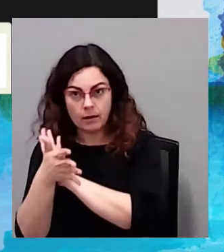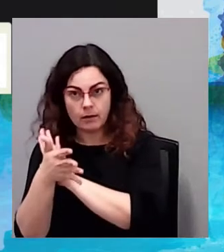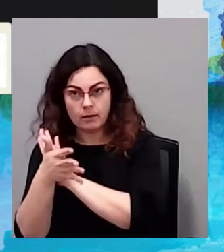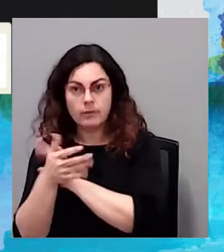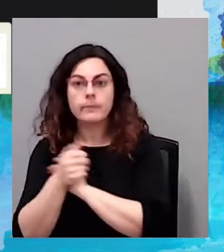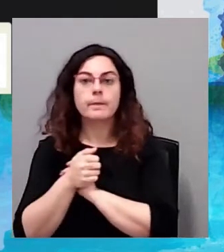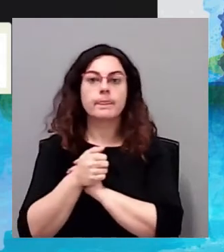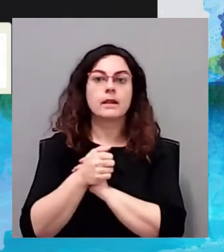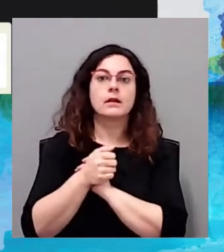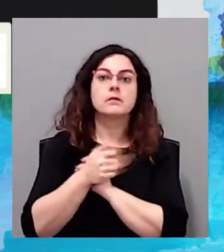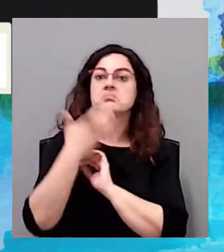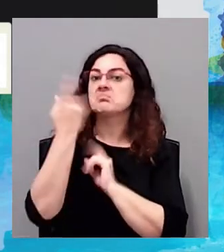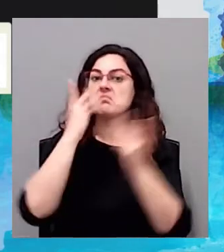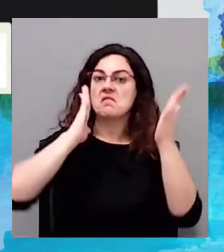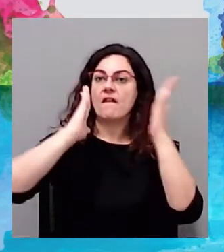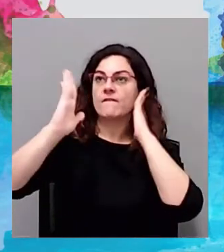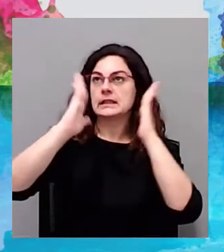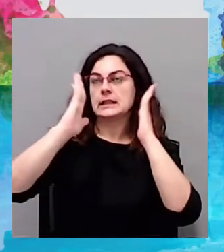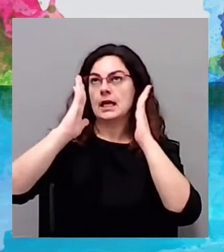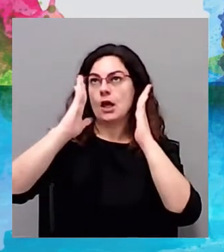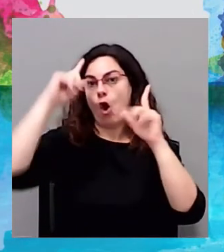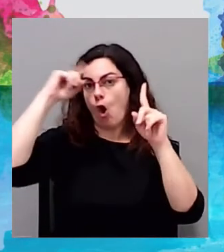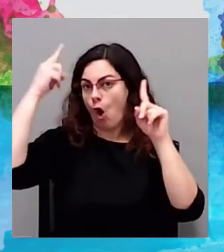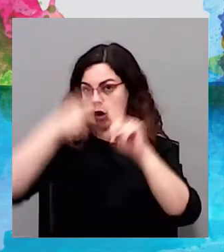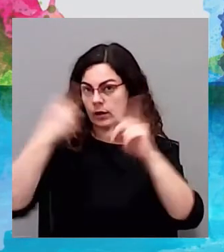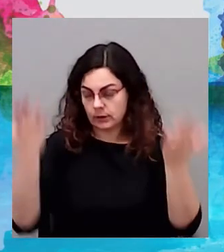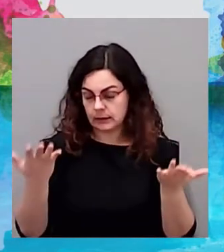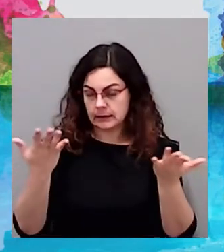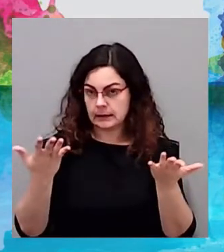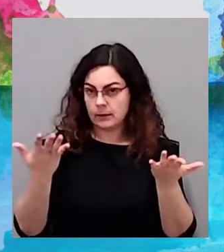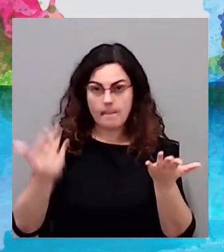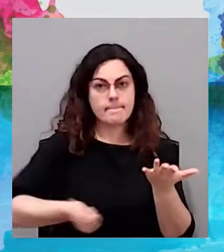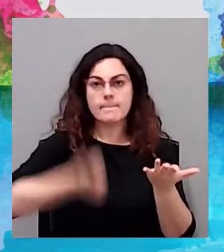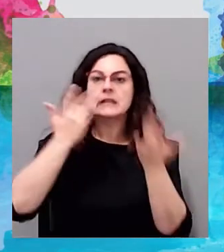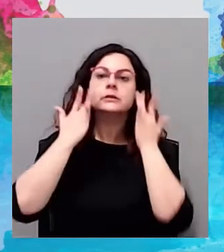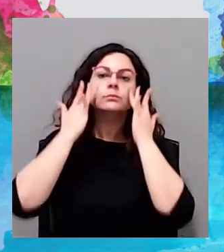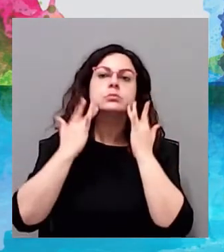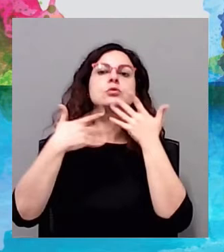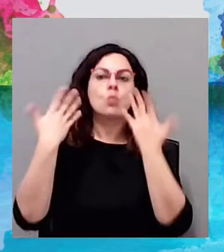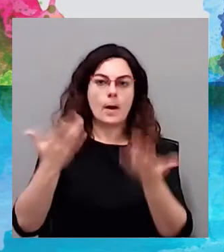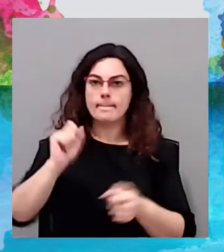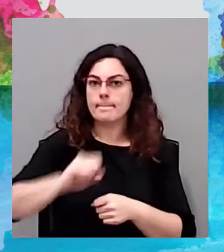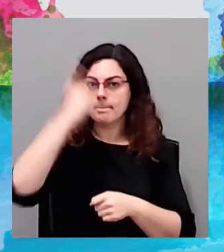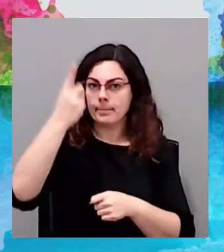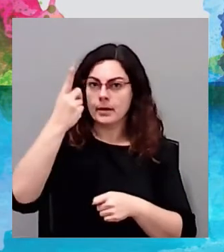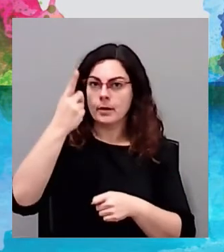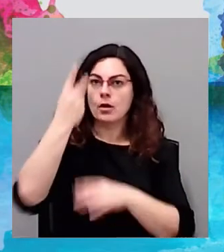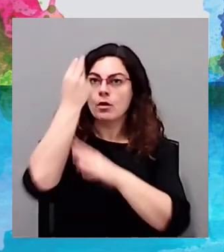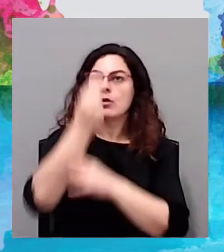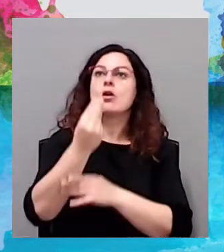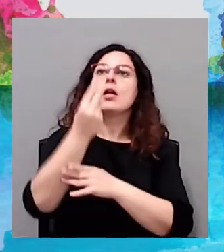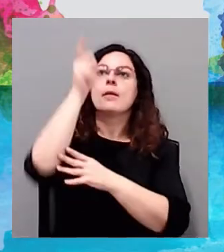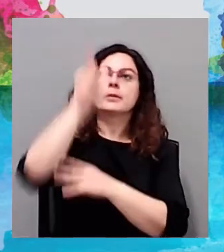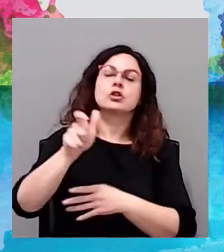las fases más objetivas con las que se trabaja en audiodescripción, primero tendríamos que describir lo que hay en la cartela, ¿no? El artista,